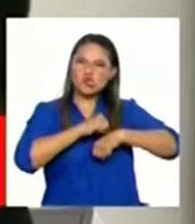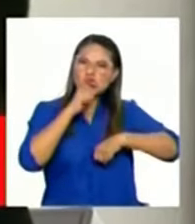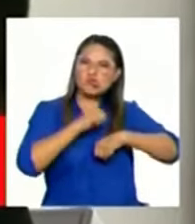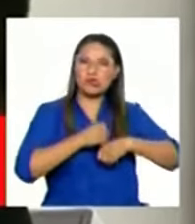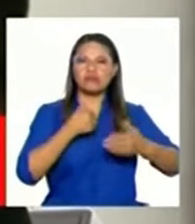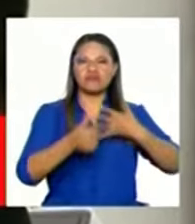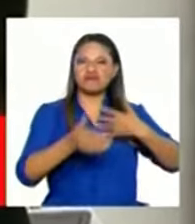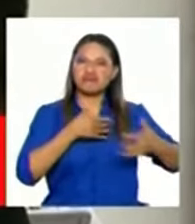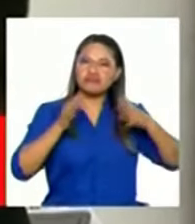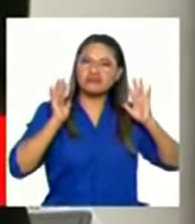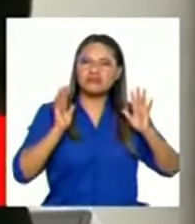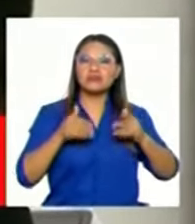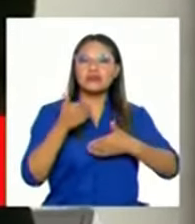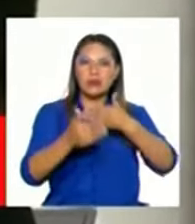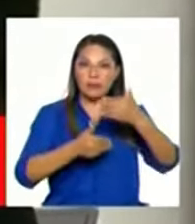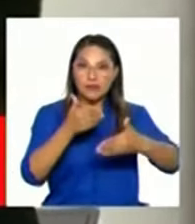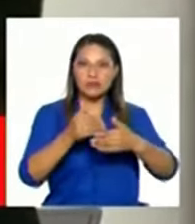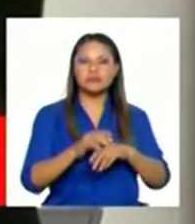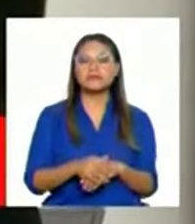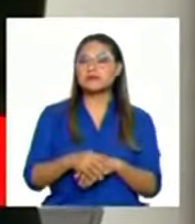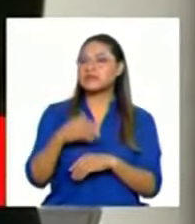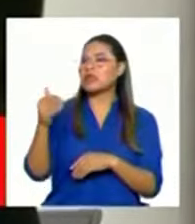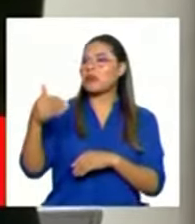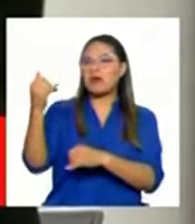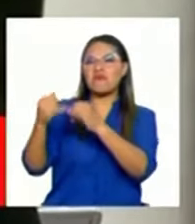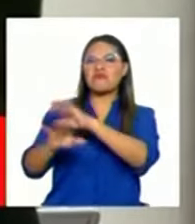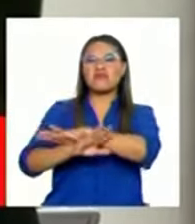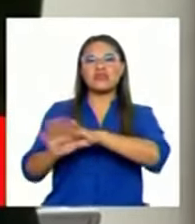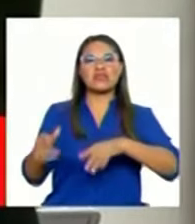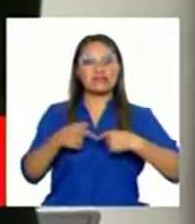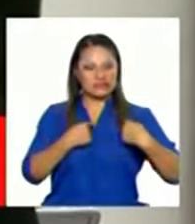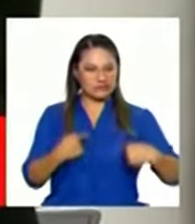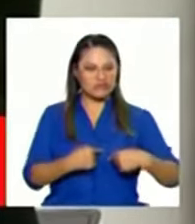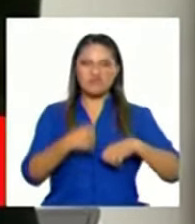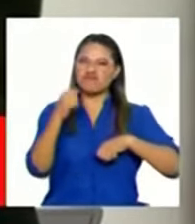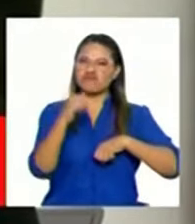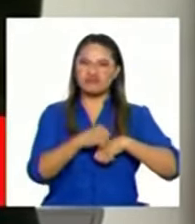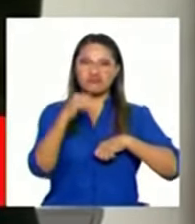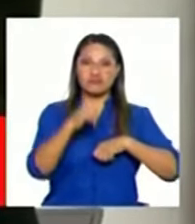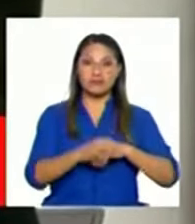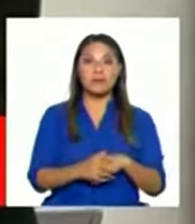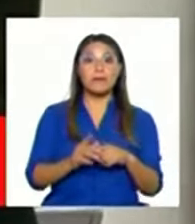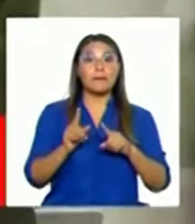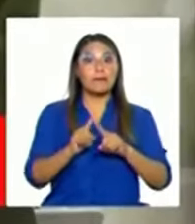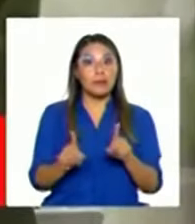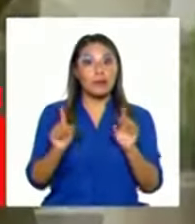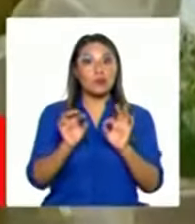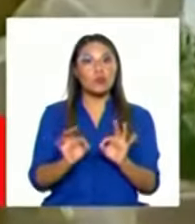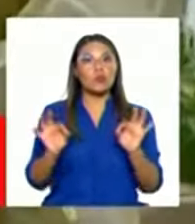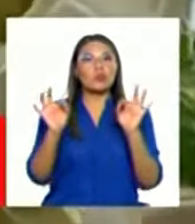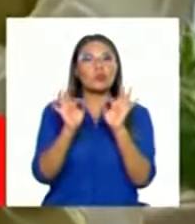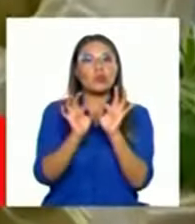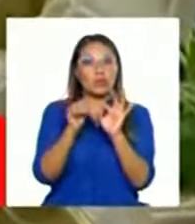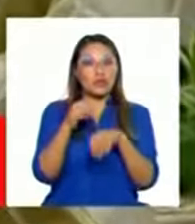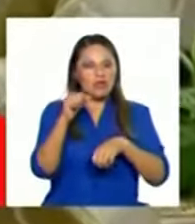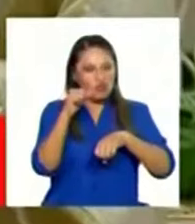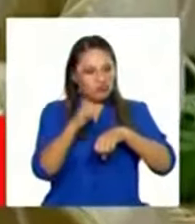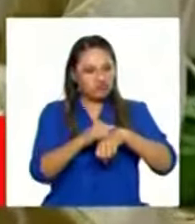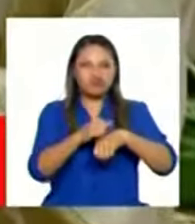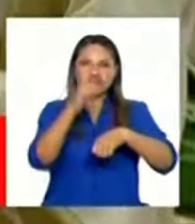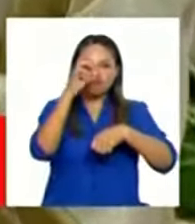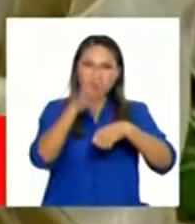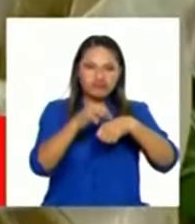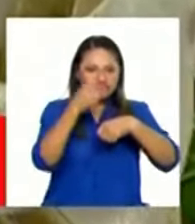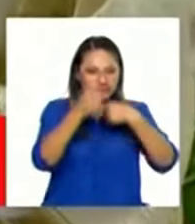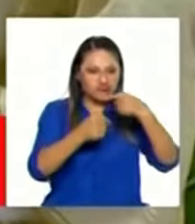en una coraza inquebrantable, y finalmente se vuelve un corazón de piedra. Pero como una gota excava la piedra, así las